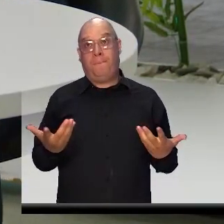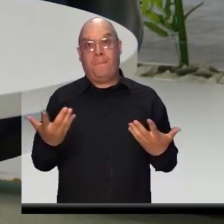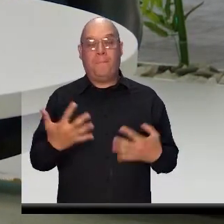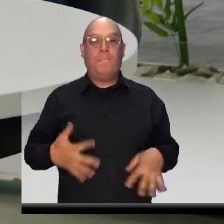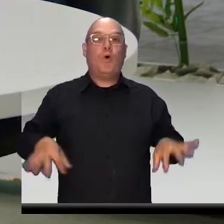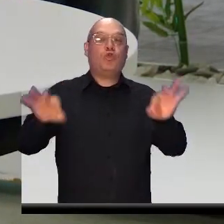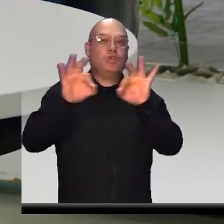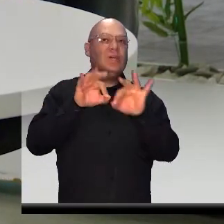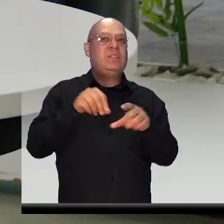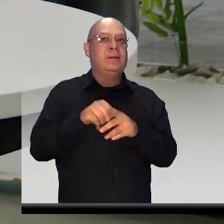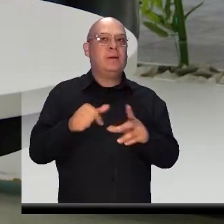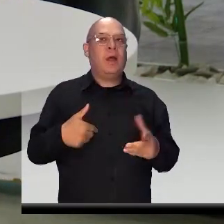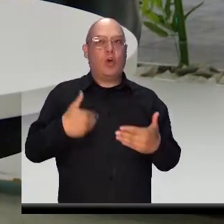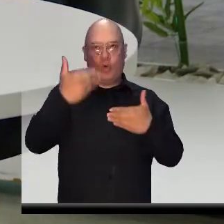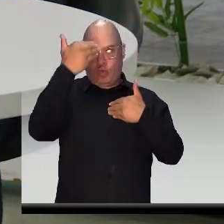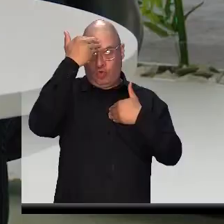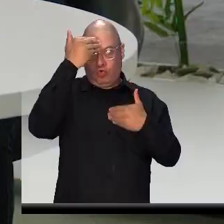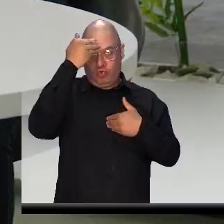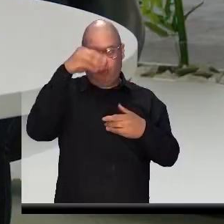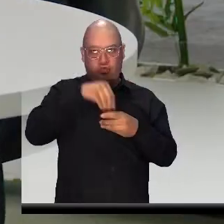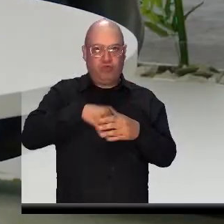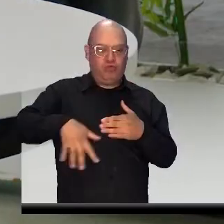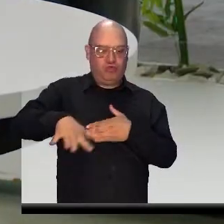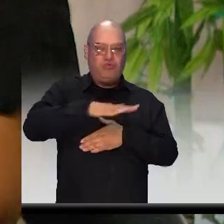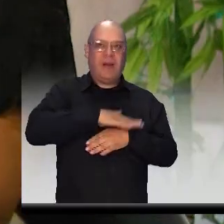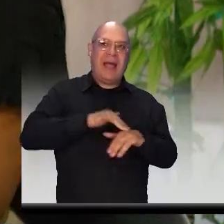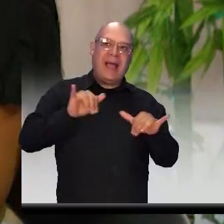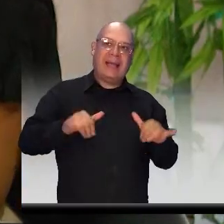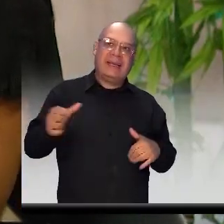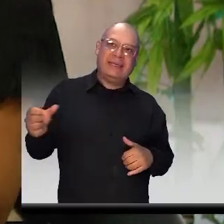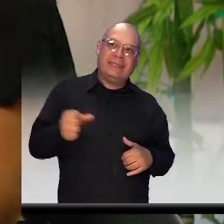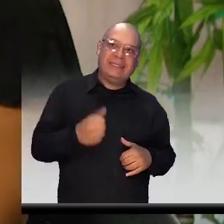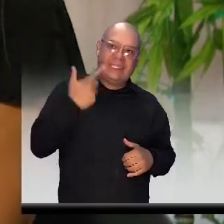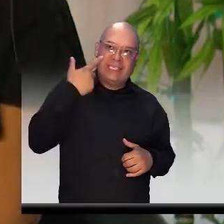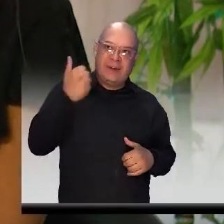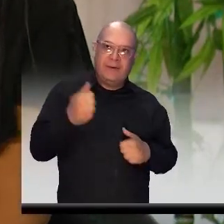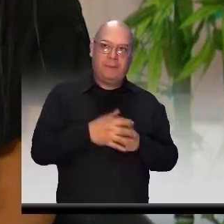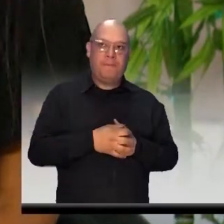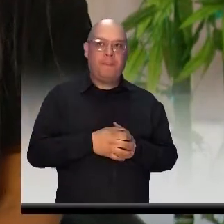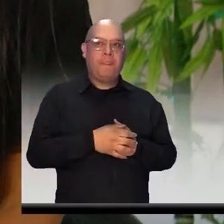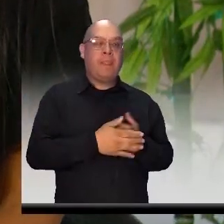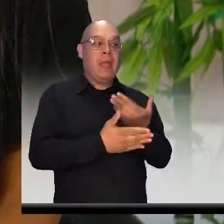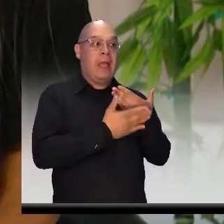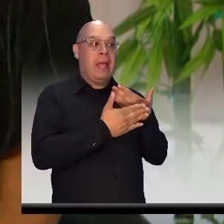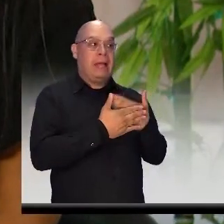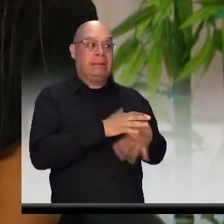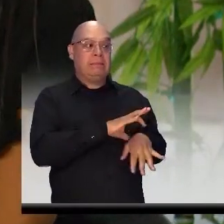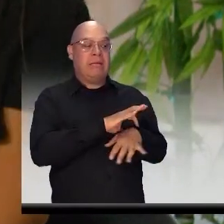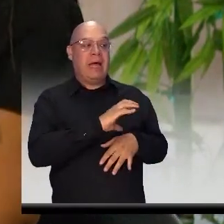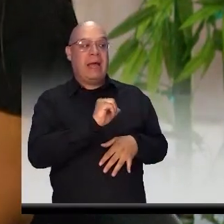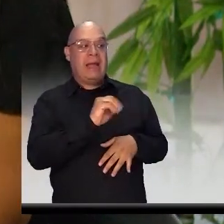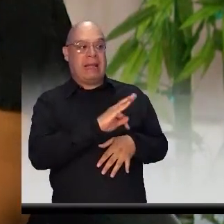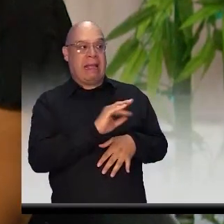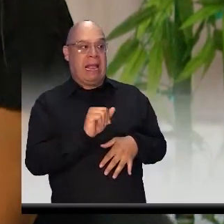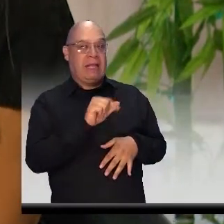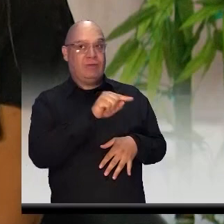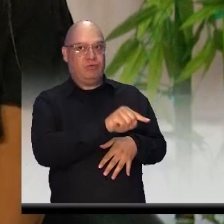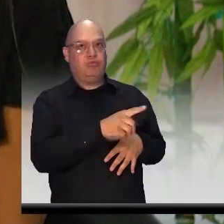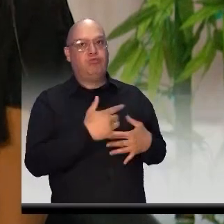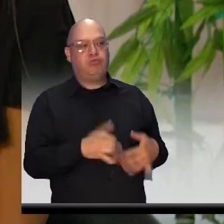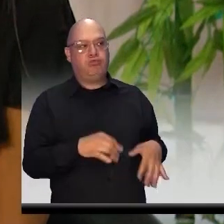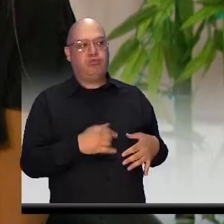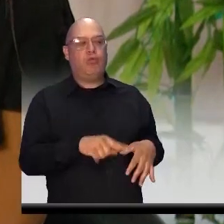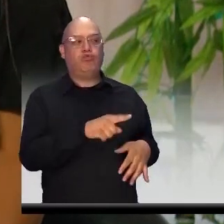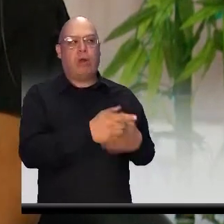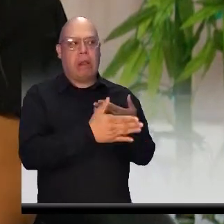empecemos a tener como conciencia y creo que estés aquí. No, y eso que mencionas, doctora Cata, muy bueno que lo traes a colación,